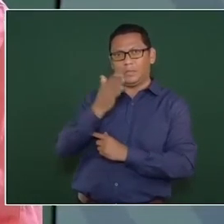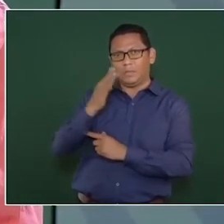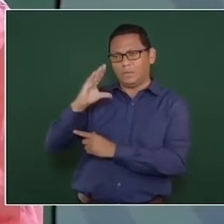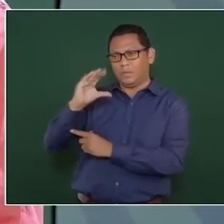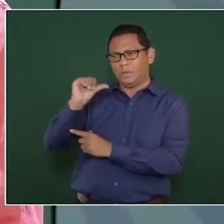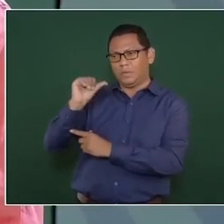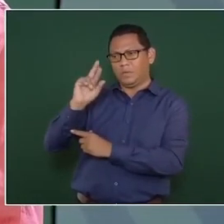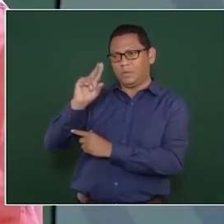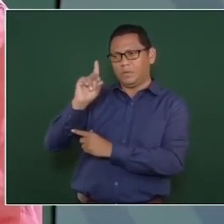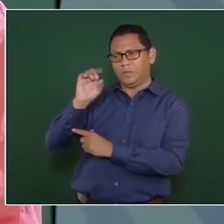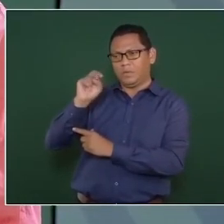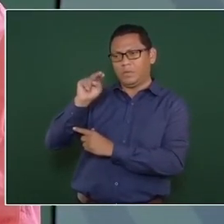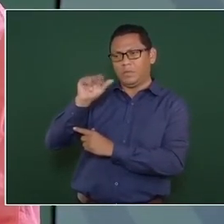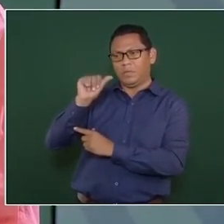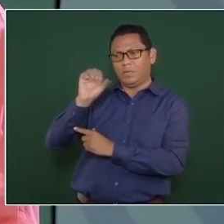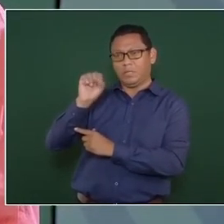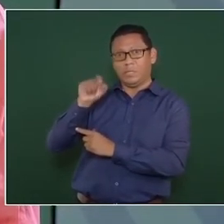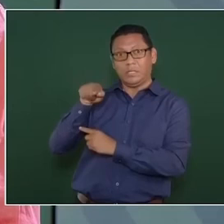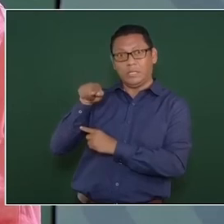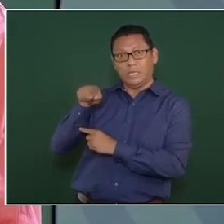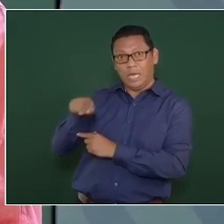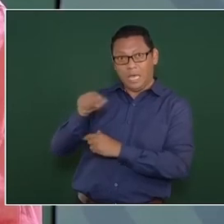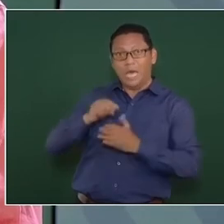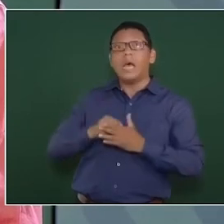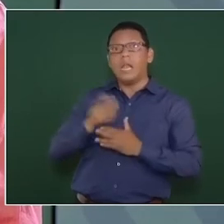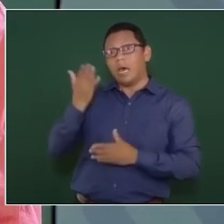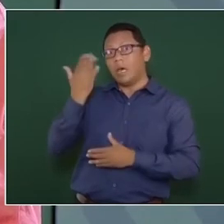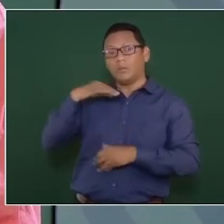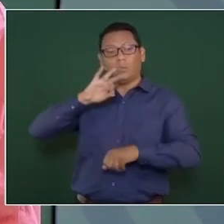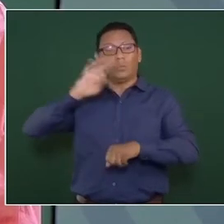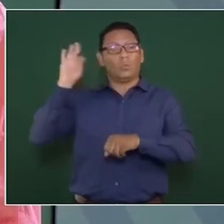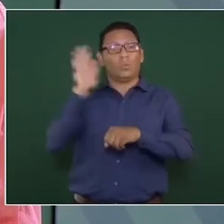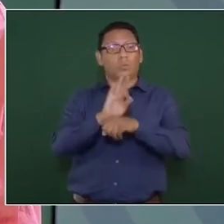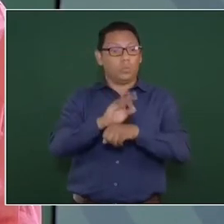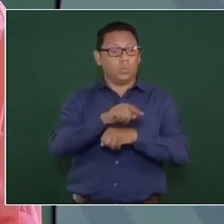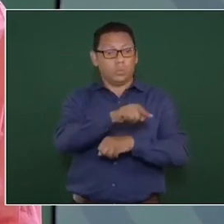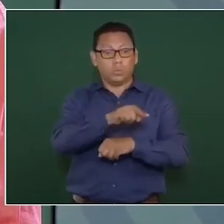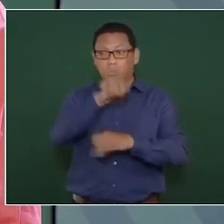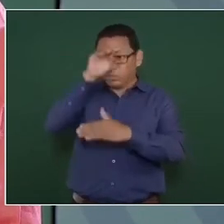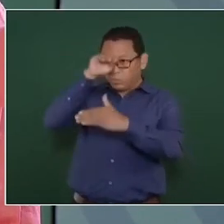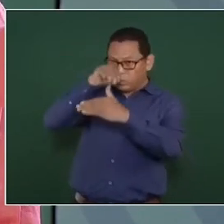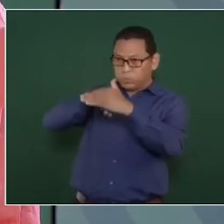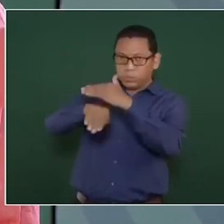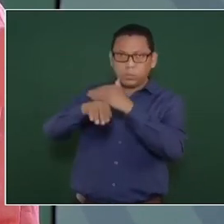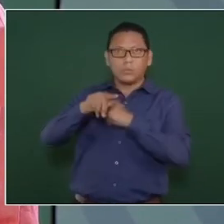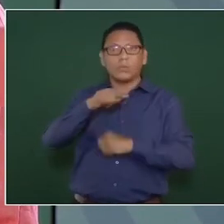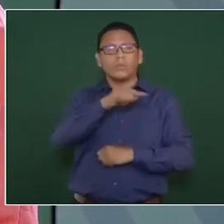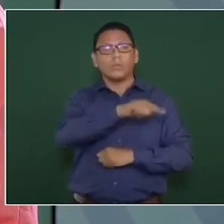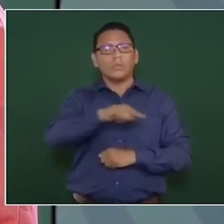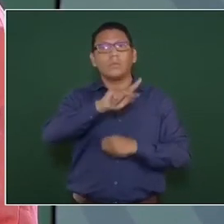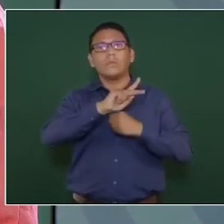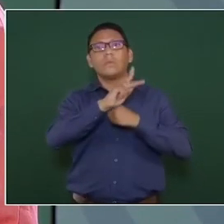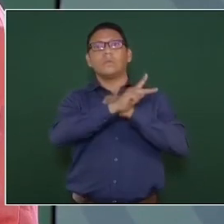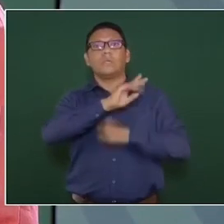cuando se dio protección, asilo a españoles,